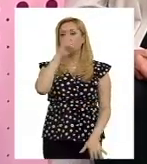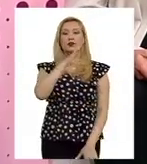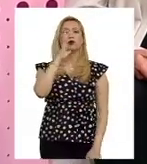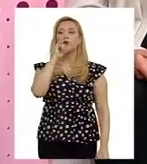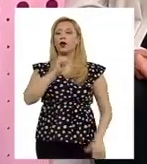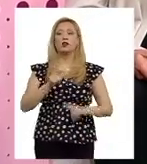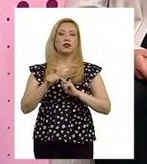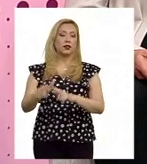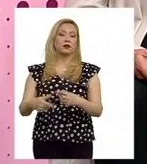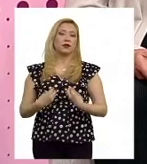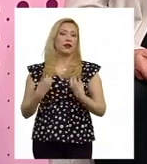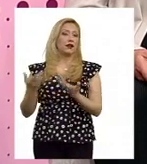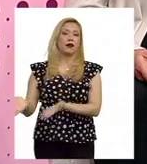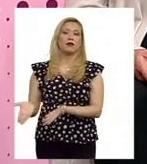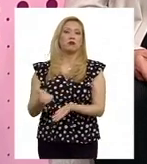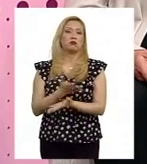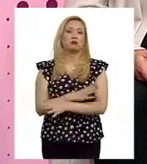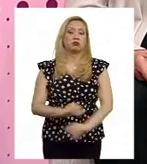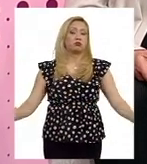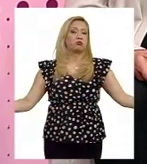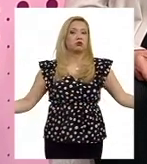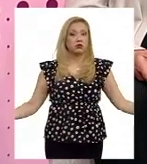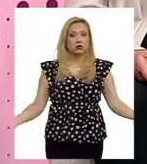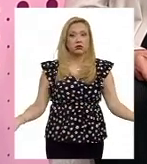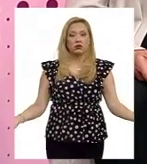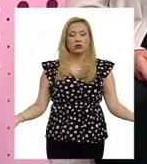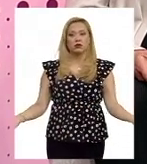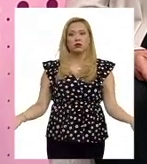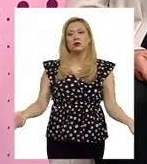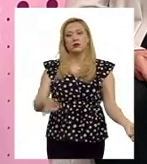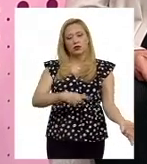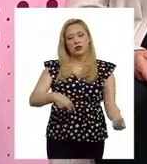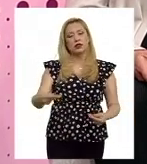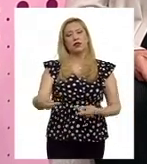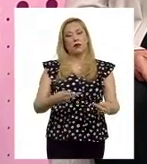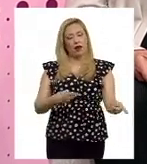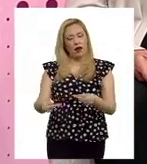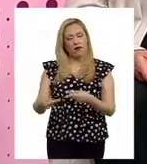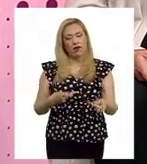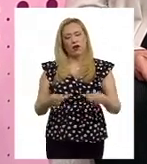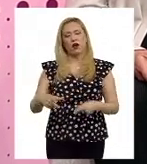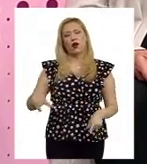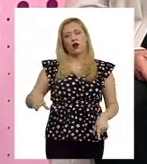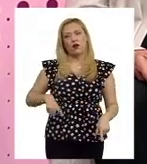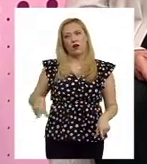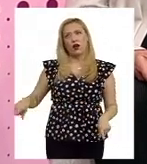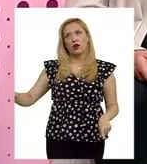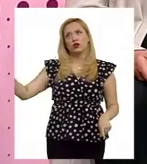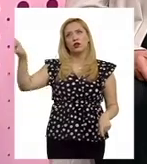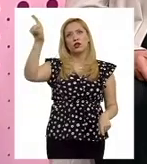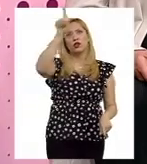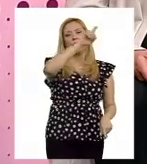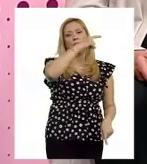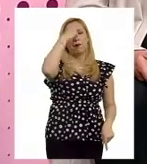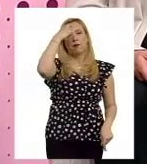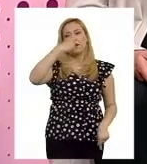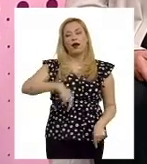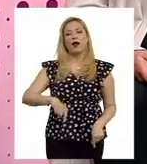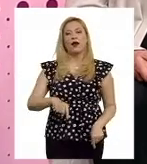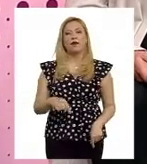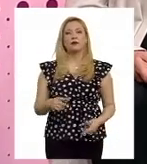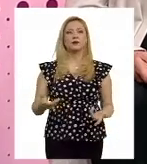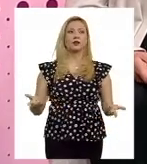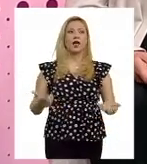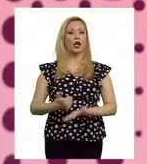debate y de reto, que es la preparación y la planificación del Estado receptor para no